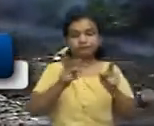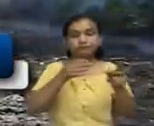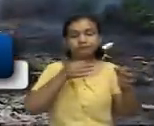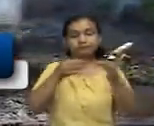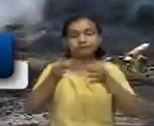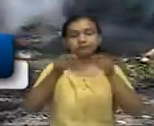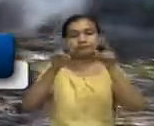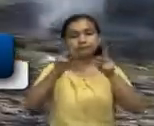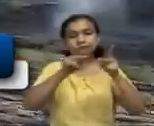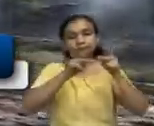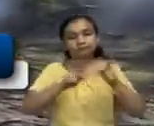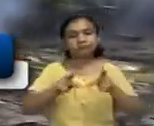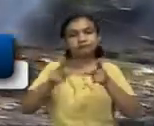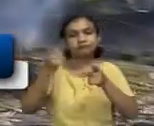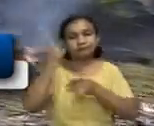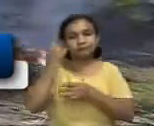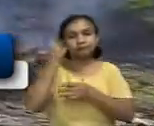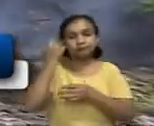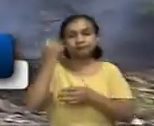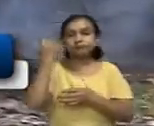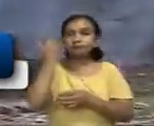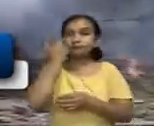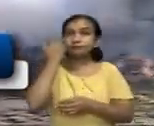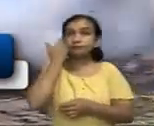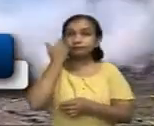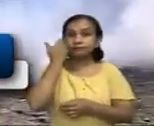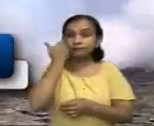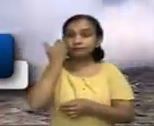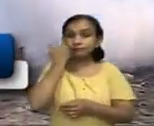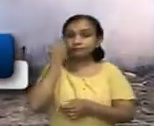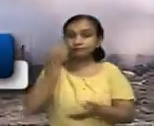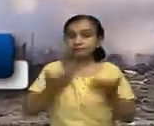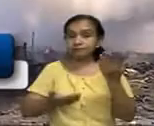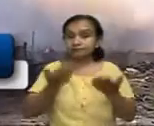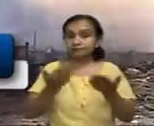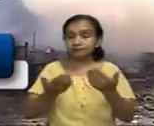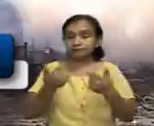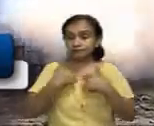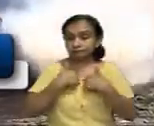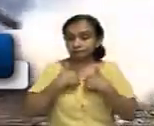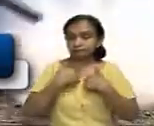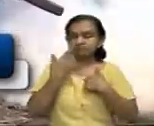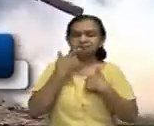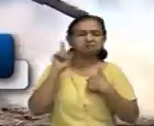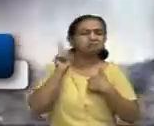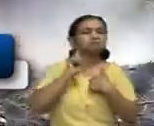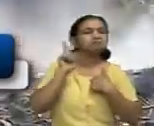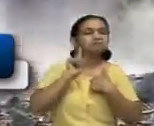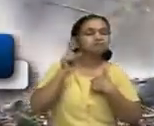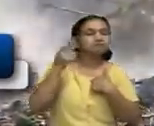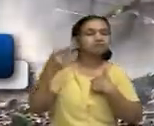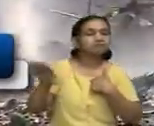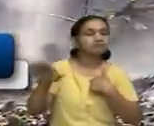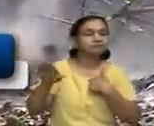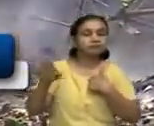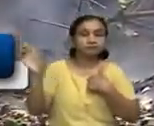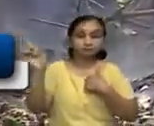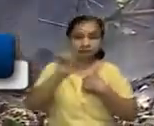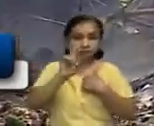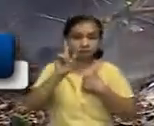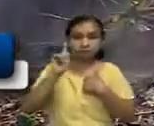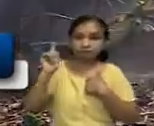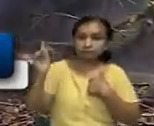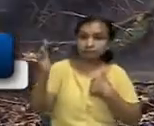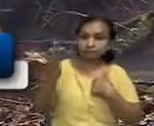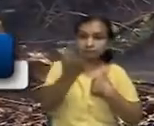las personas. Esta es una enfermedad que tal vez uno piensa que no le puede dar, pero que puede ser inmune, pero no. Nos